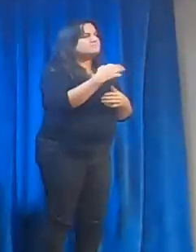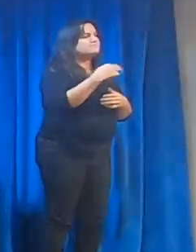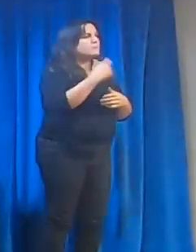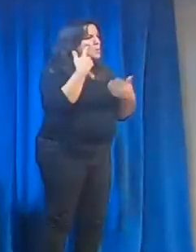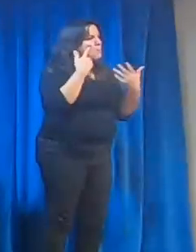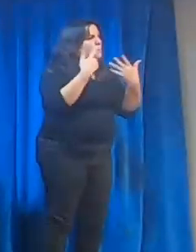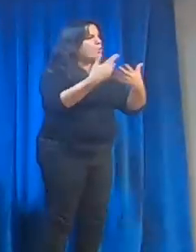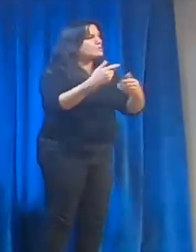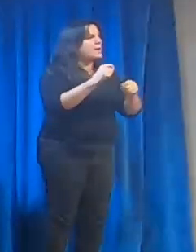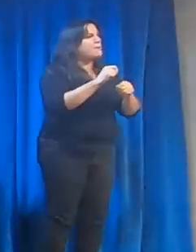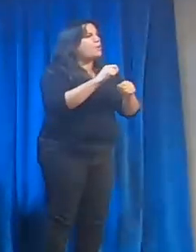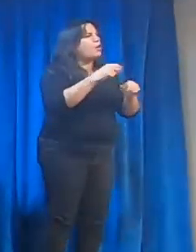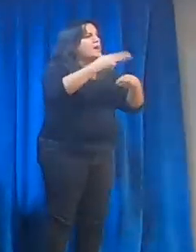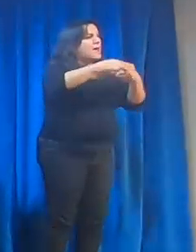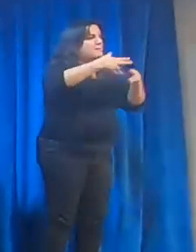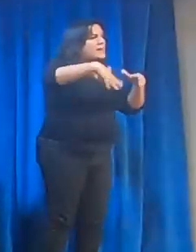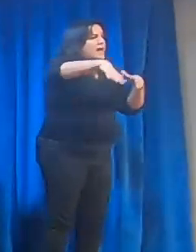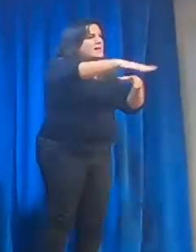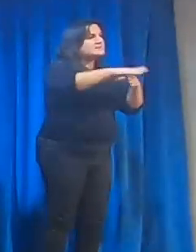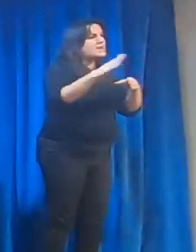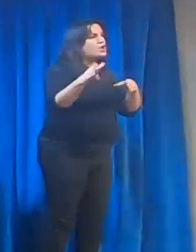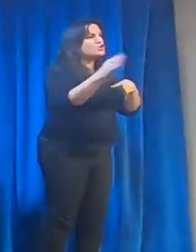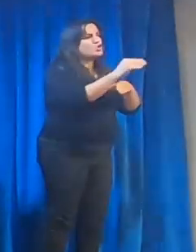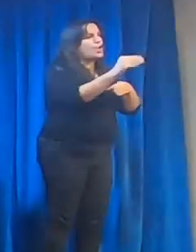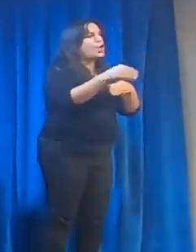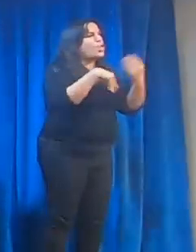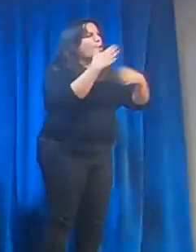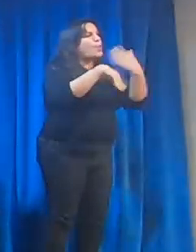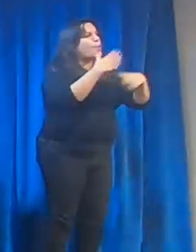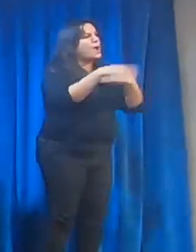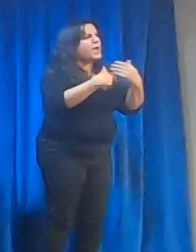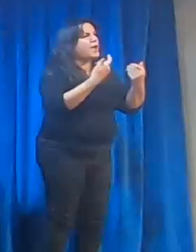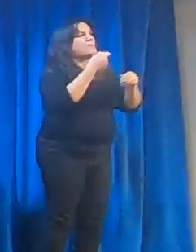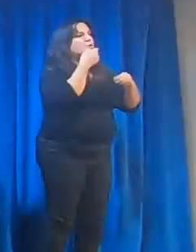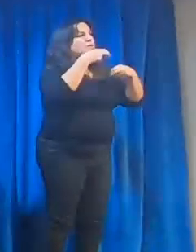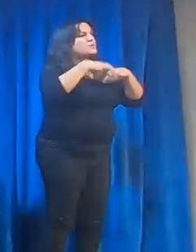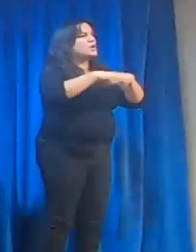muestran todos los juegos de sostén. En los juegos de plaza está la hamaca, está